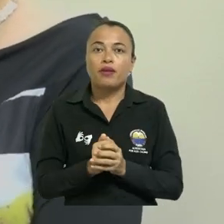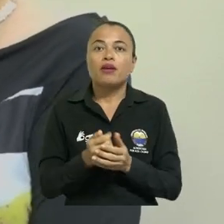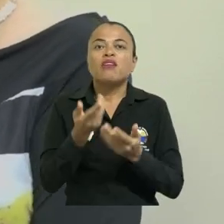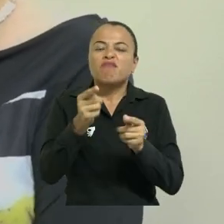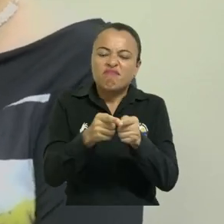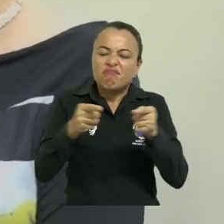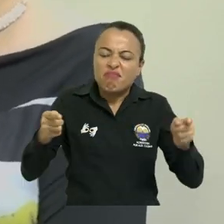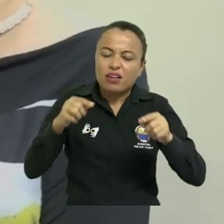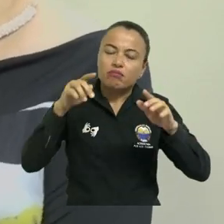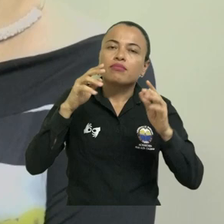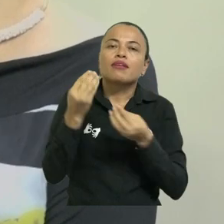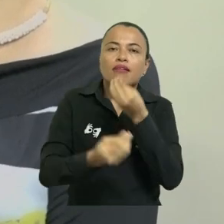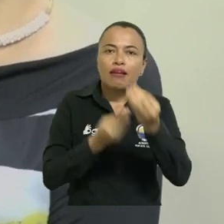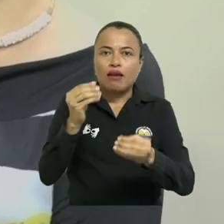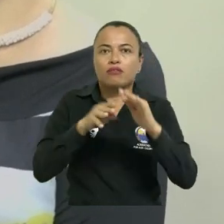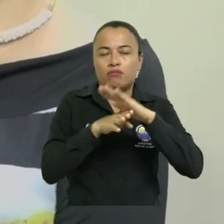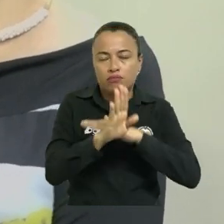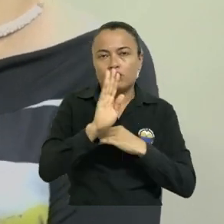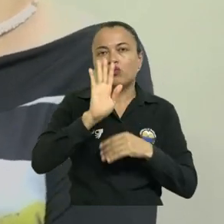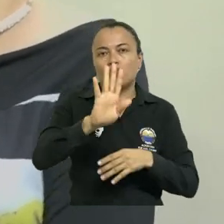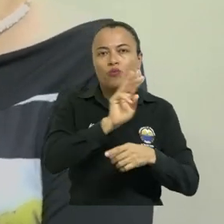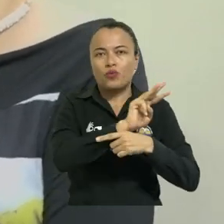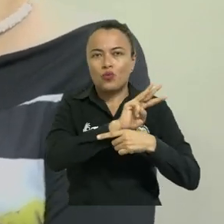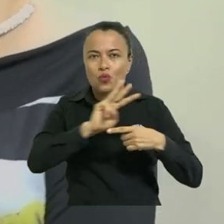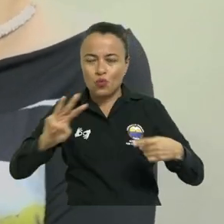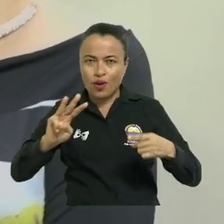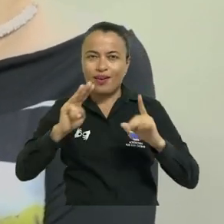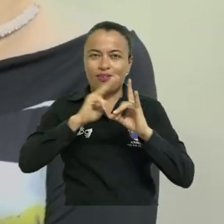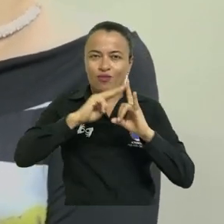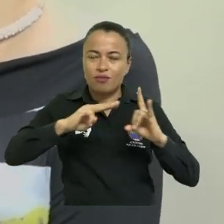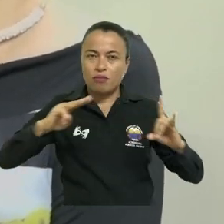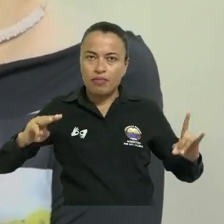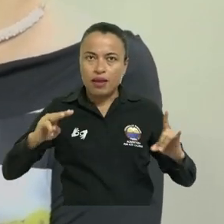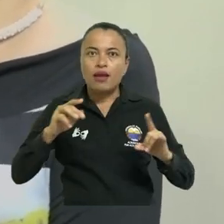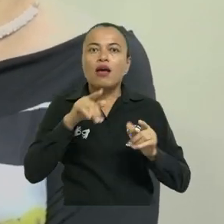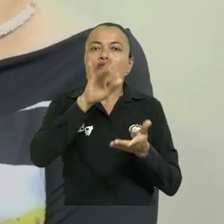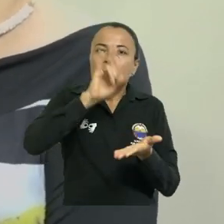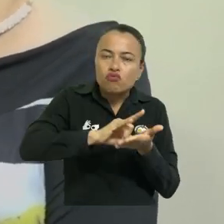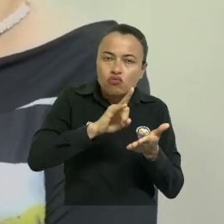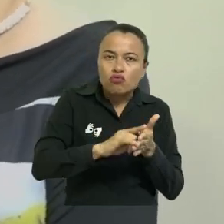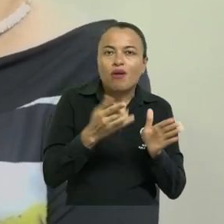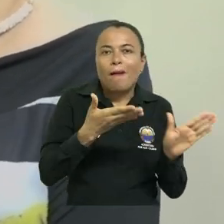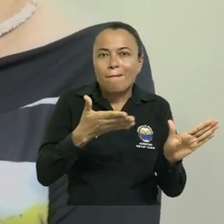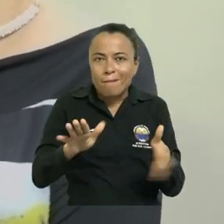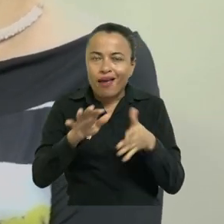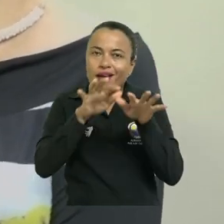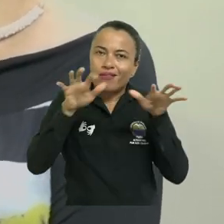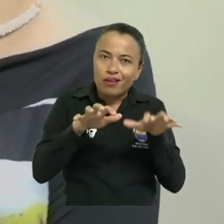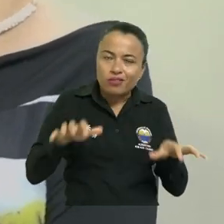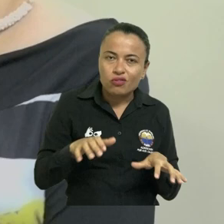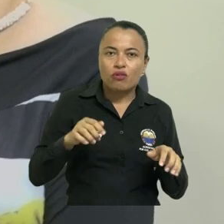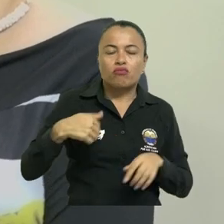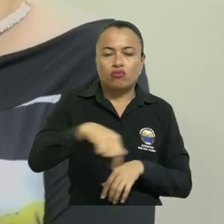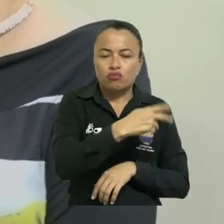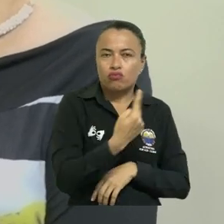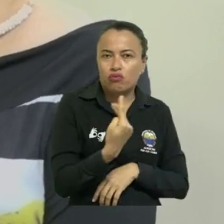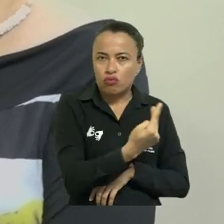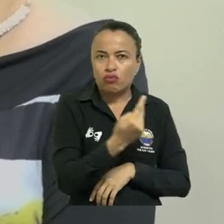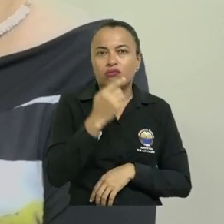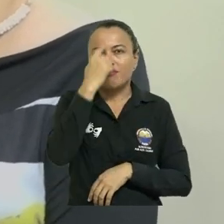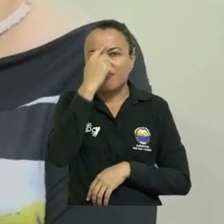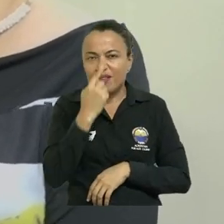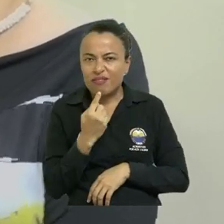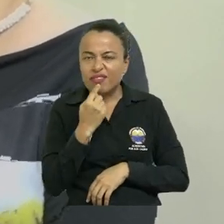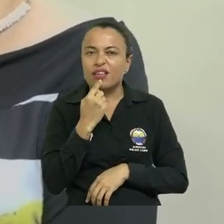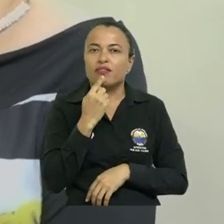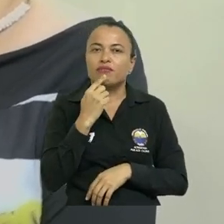la información de nuestro plan de acción ingresando a las páginas institucionales en donde pueden descargar todo lo relacionado con los